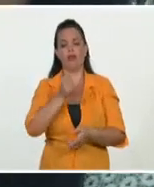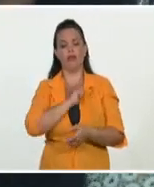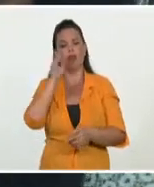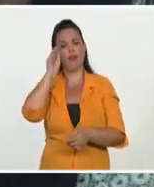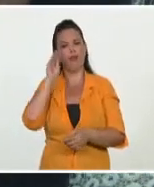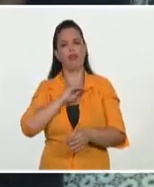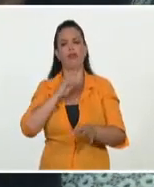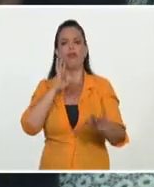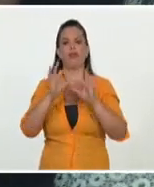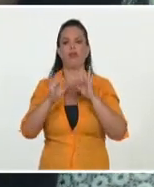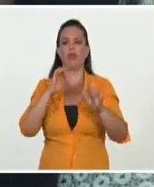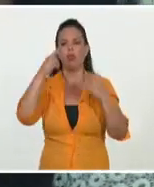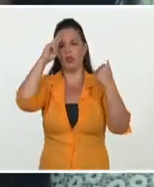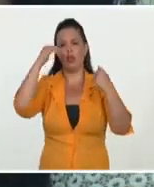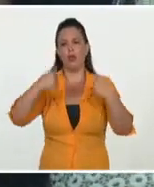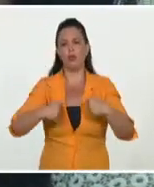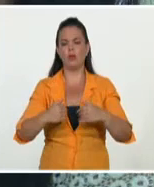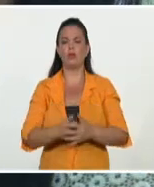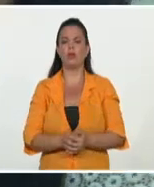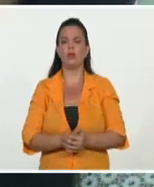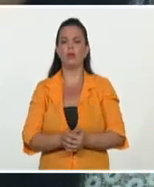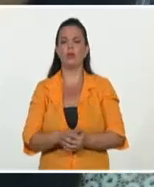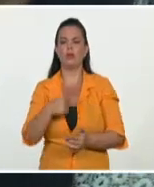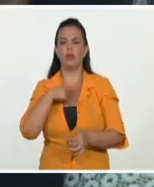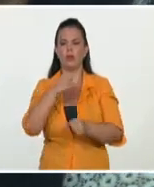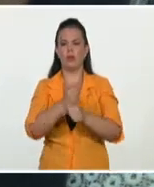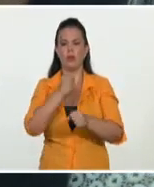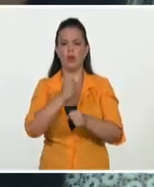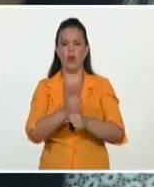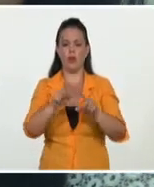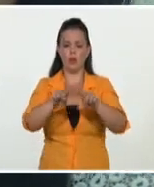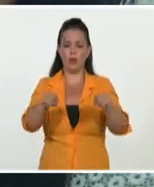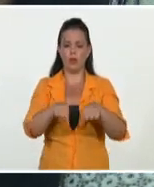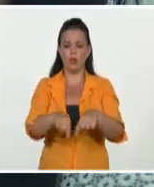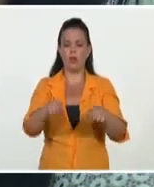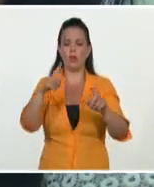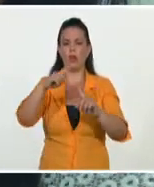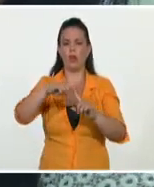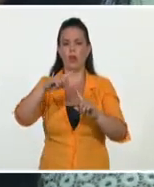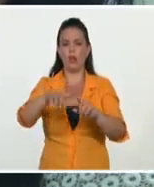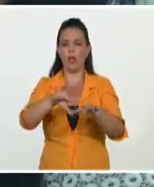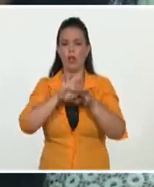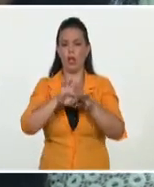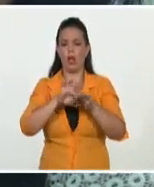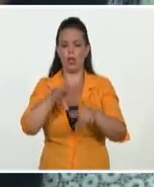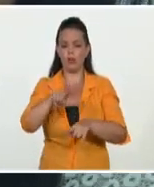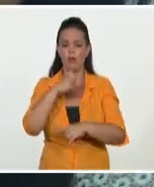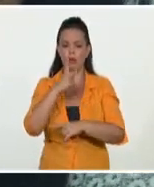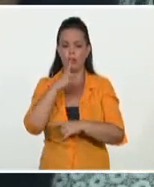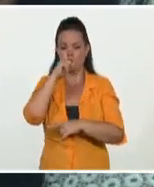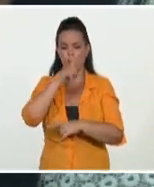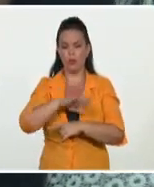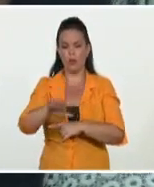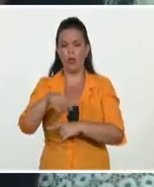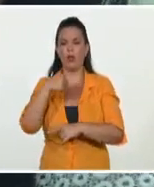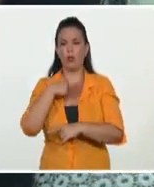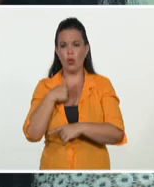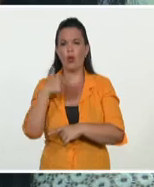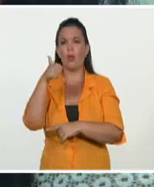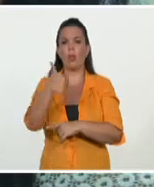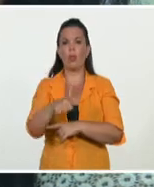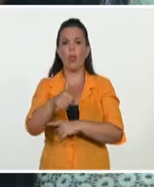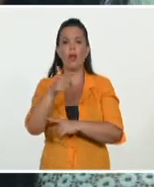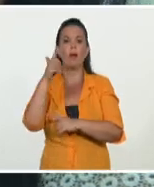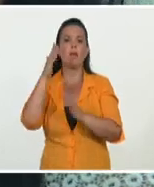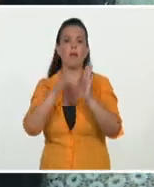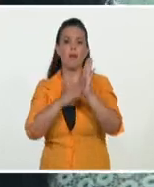invasivos con los niños positivos. Y después de 10 meses trabajando con el COVID, es que me vengo a infectar.